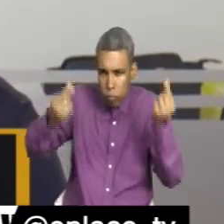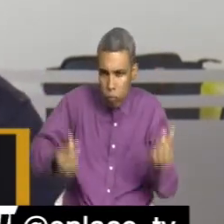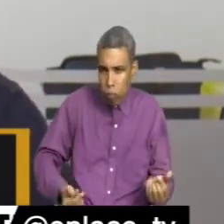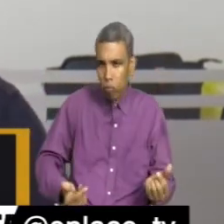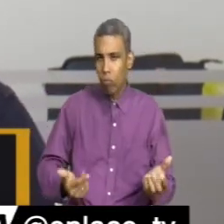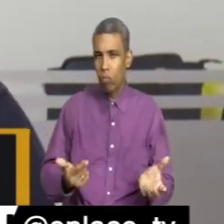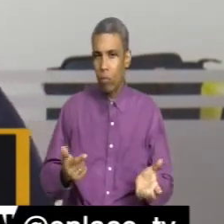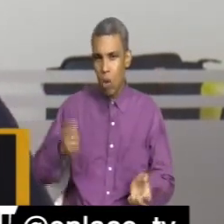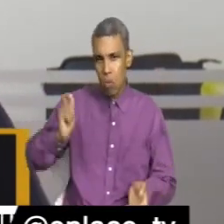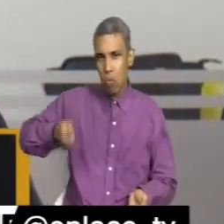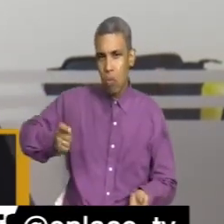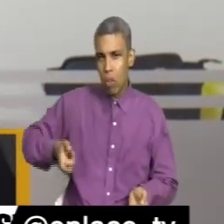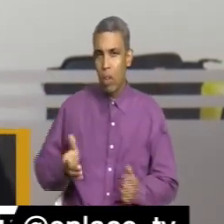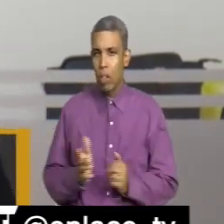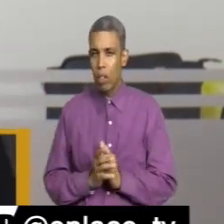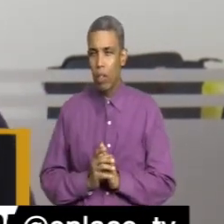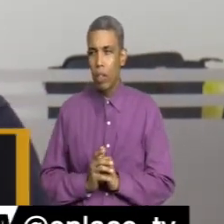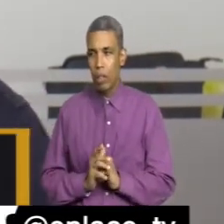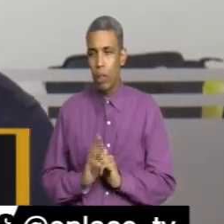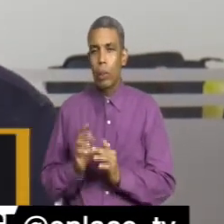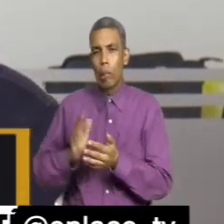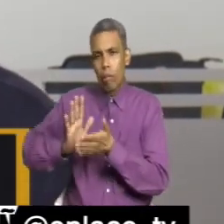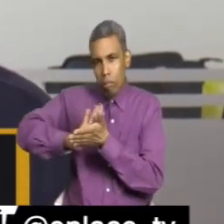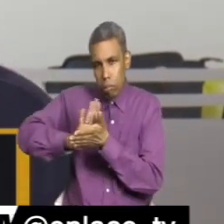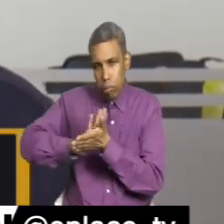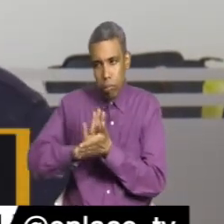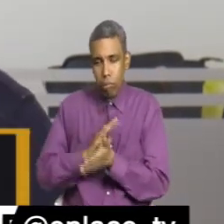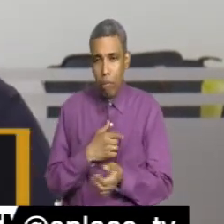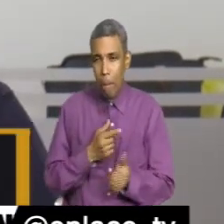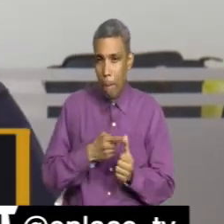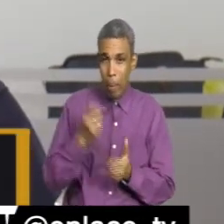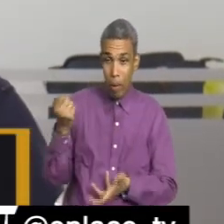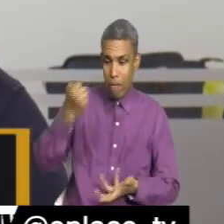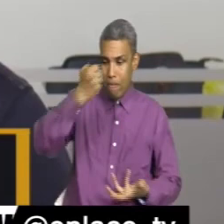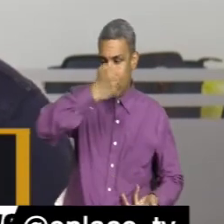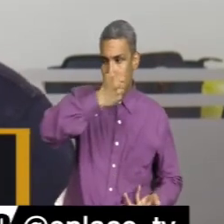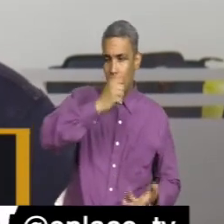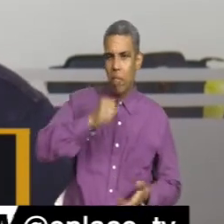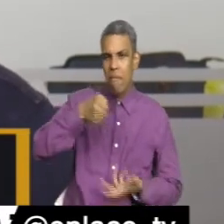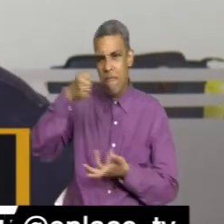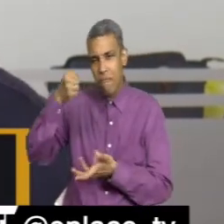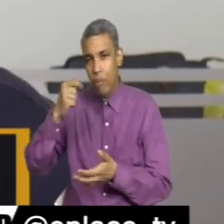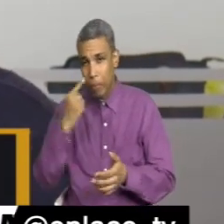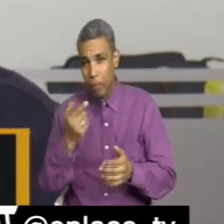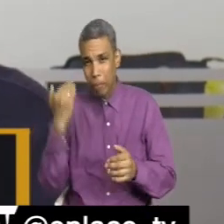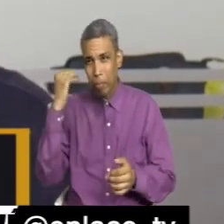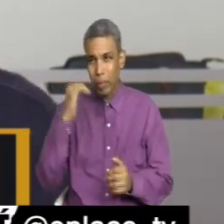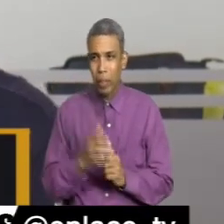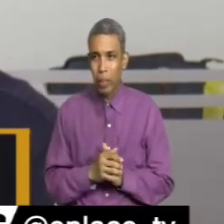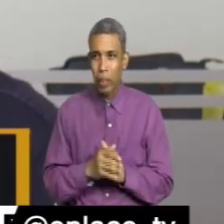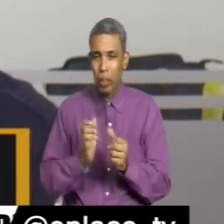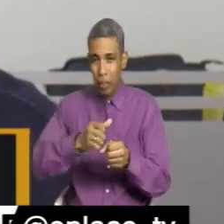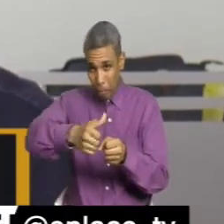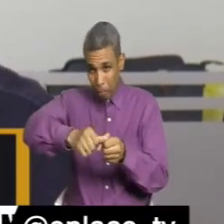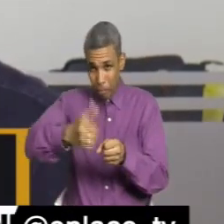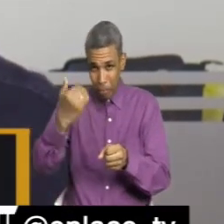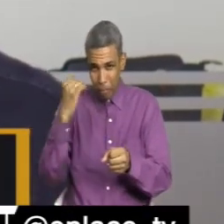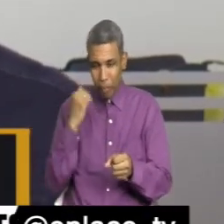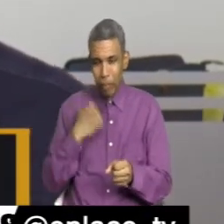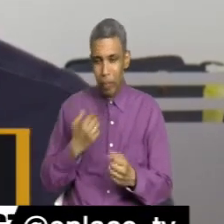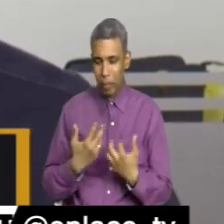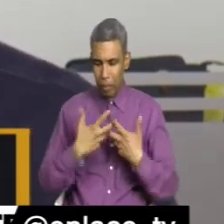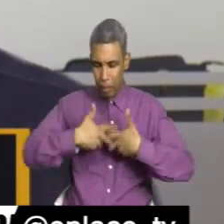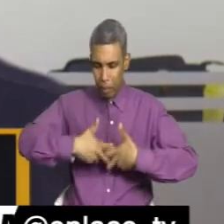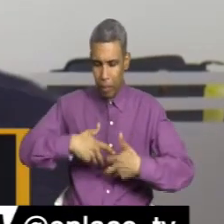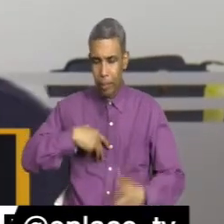de que nosotros fuéramos los ejecutores, se suscribió el contrato con Mota Engil. Frente a la situación concreta que se está presentando con